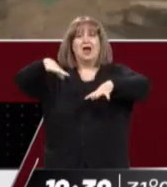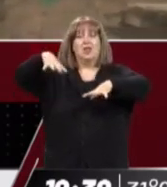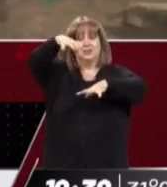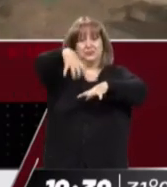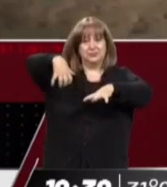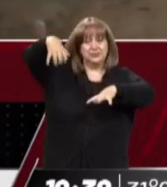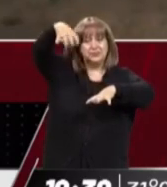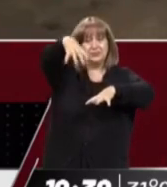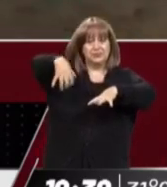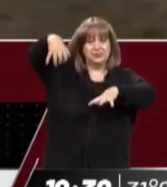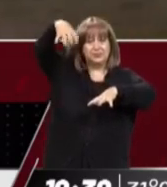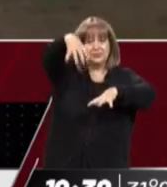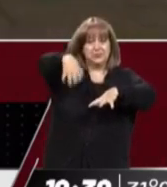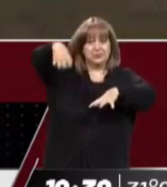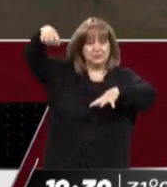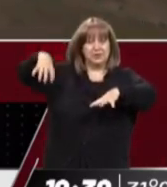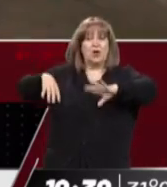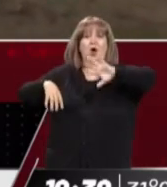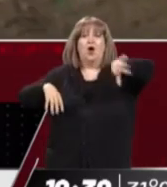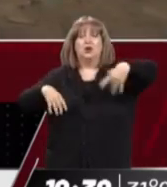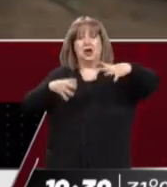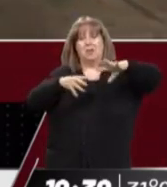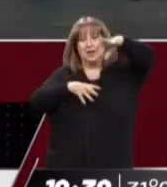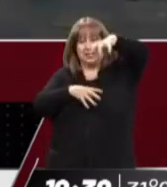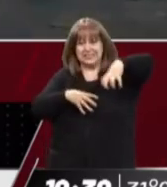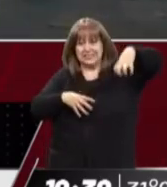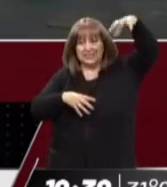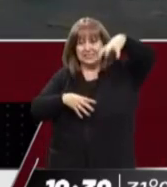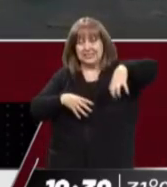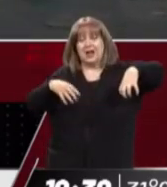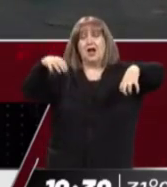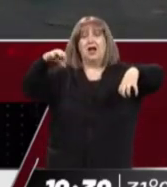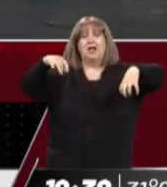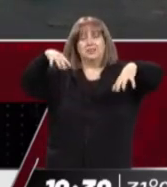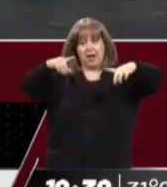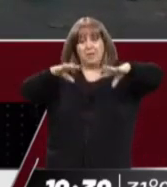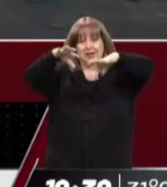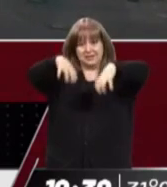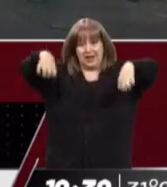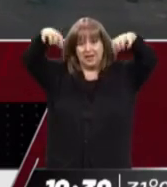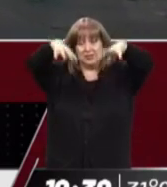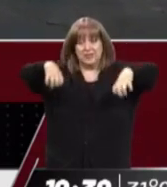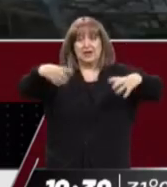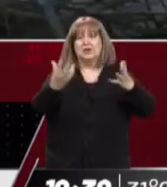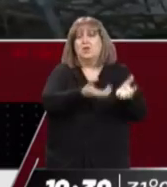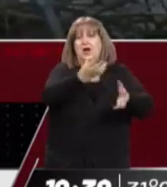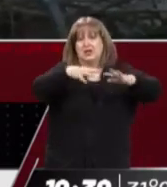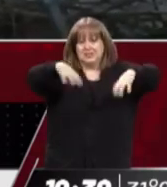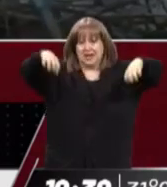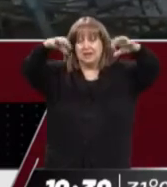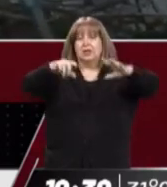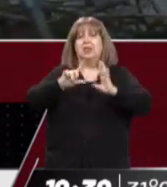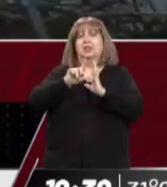donde se está removiendo escombro y otra está trabajando del lado este del pozo donde también el